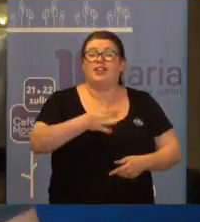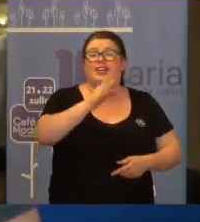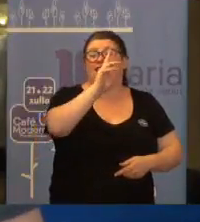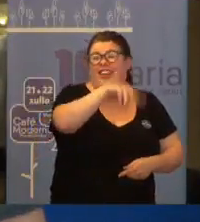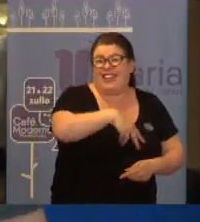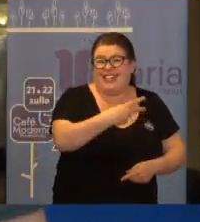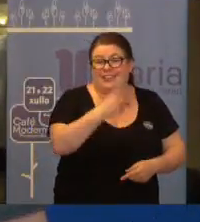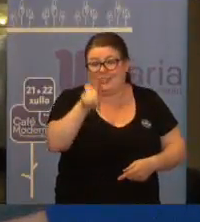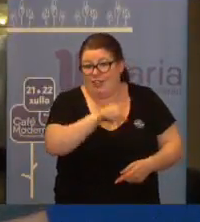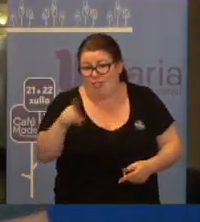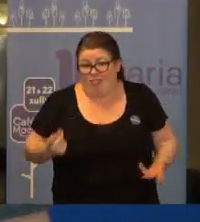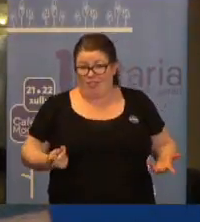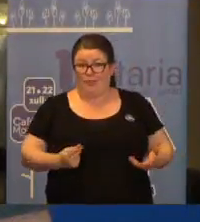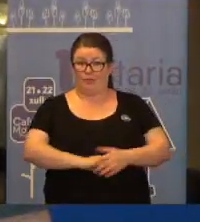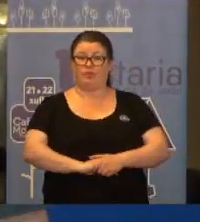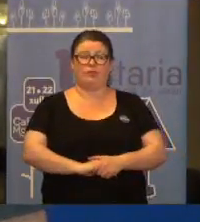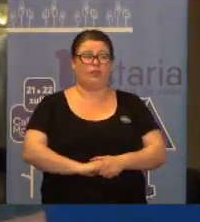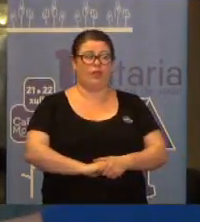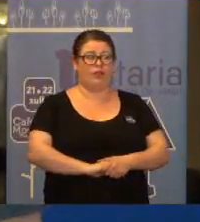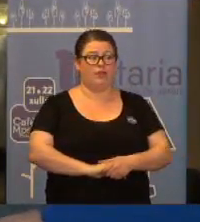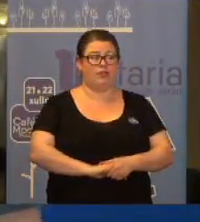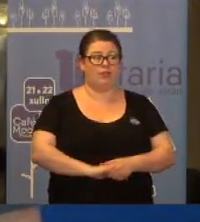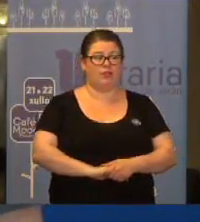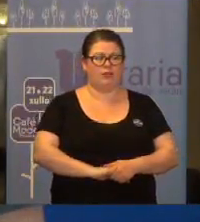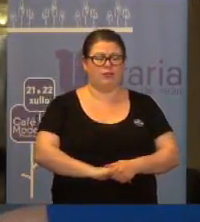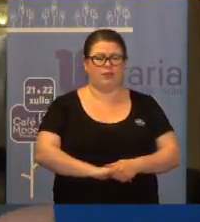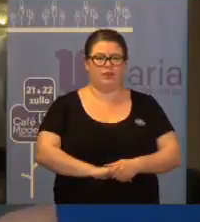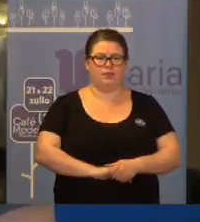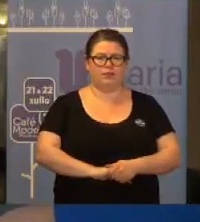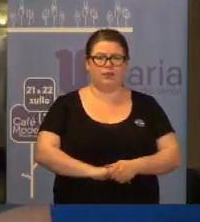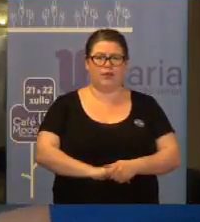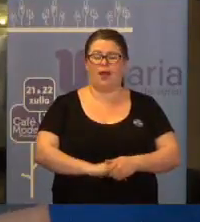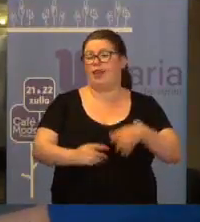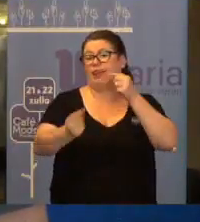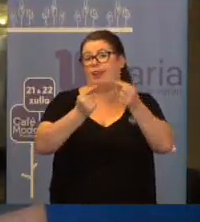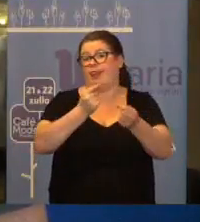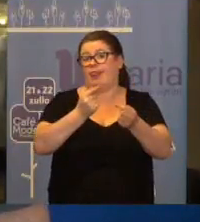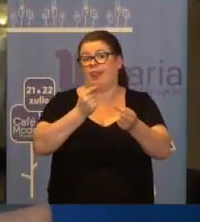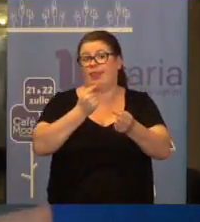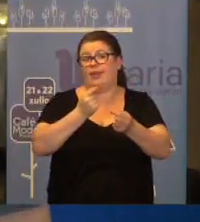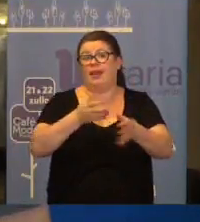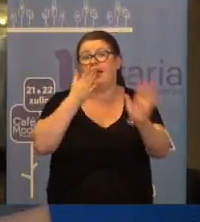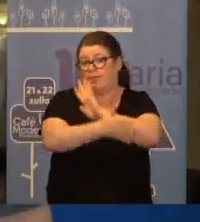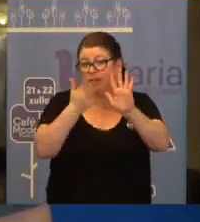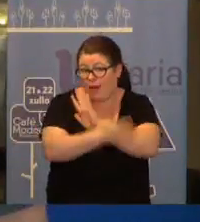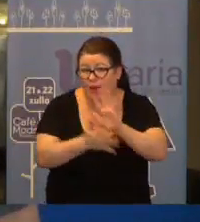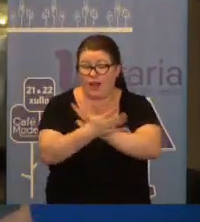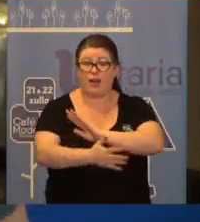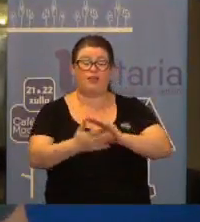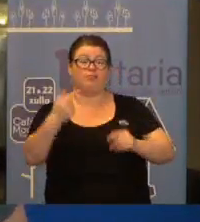Quero dicir que eu procuro ter un estilo de pensamento, na medida do posible, descriptivo, donde, digamos, o que seña o